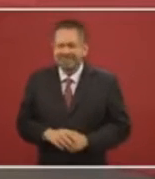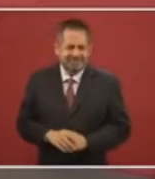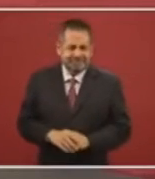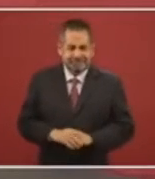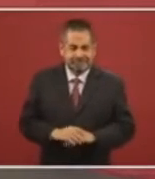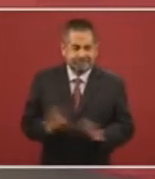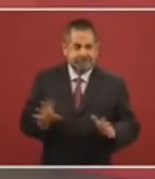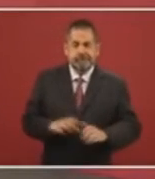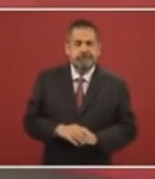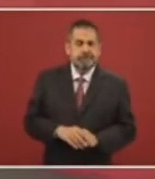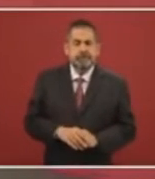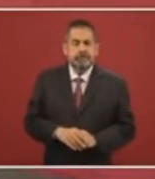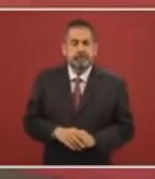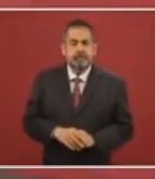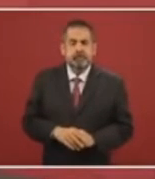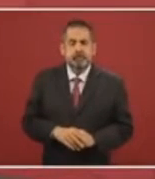con